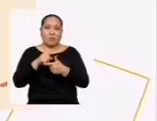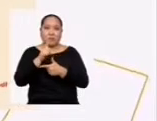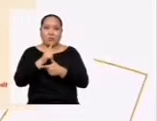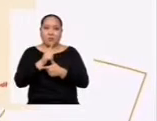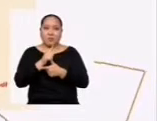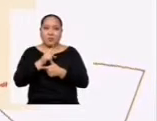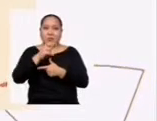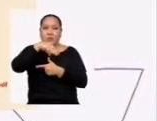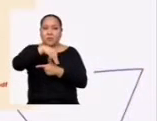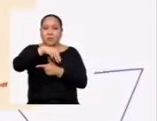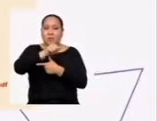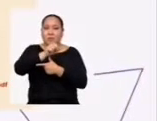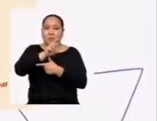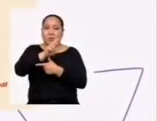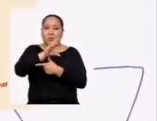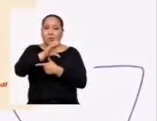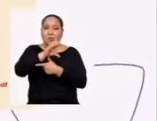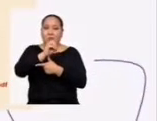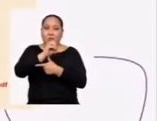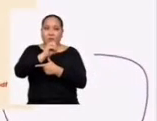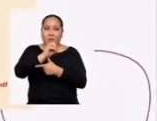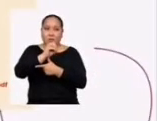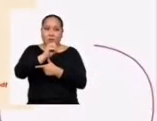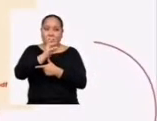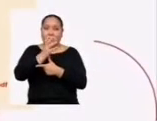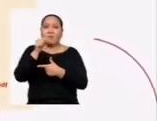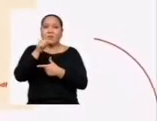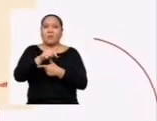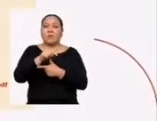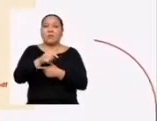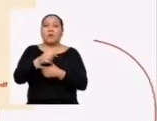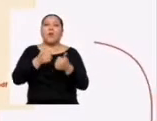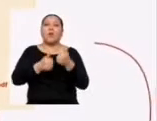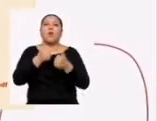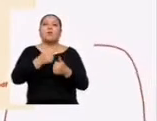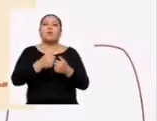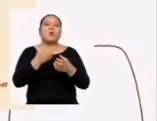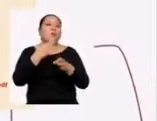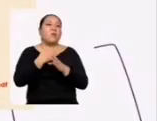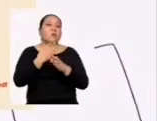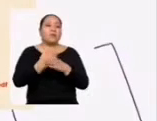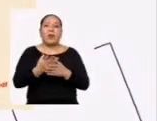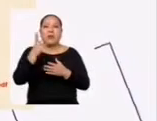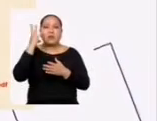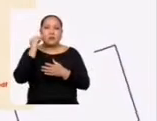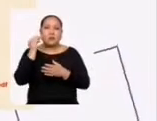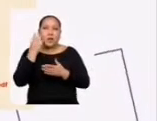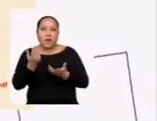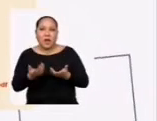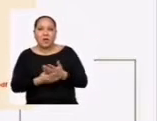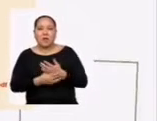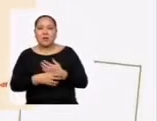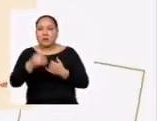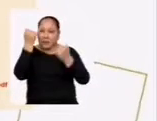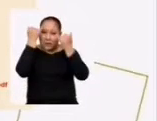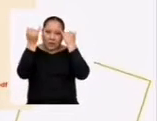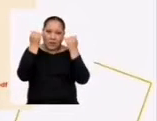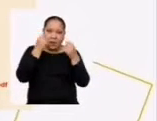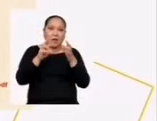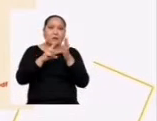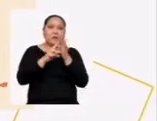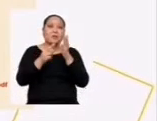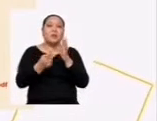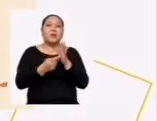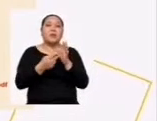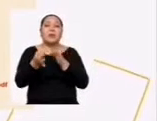el marco o contextualización que se desarrolla a través de circunstancias, anécdotas y definiciones y que